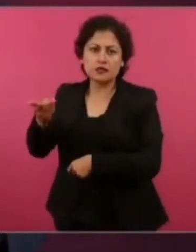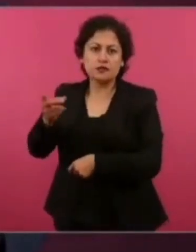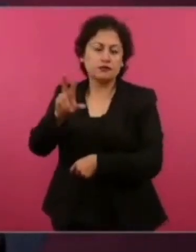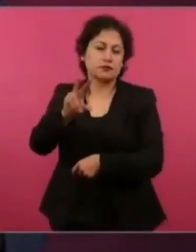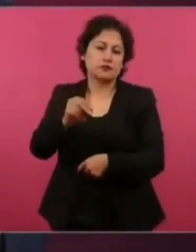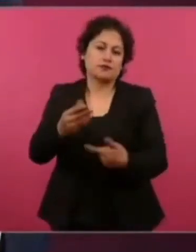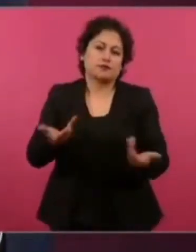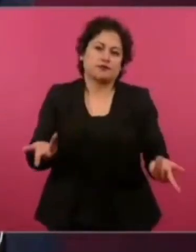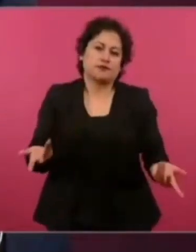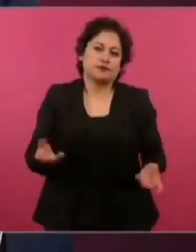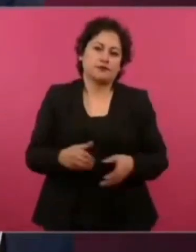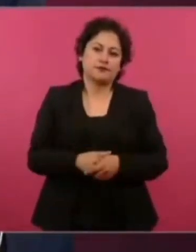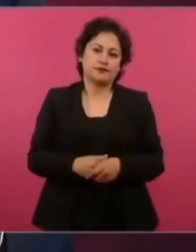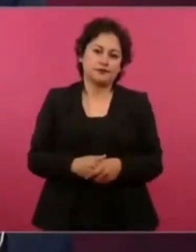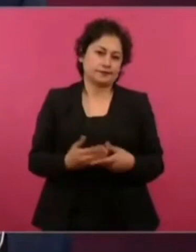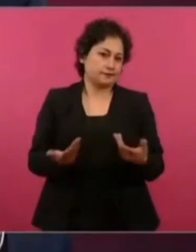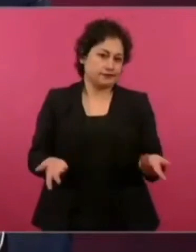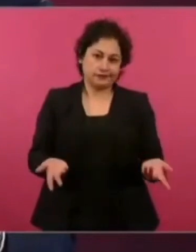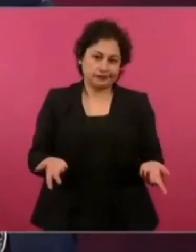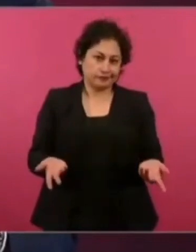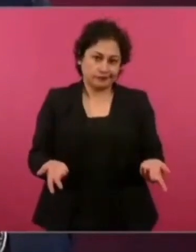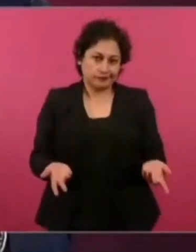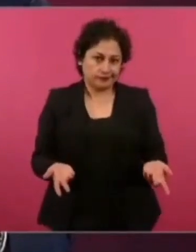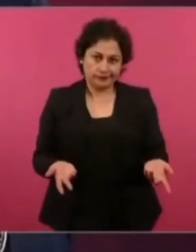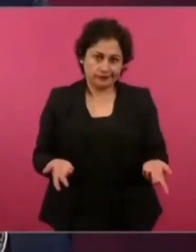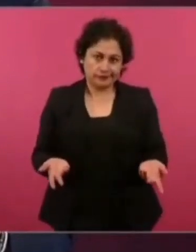Y ahí siguen sacrificando